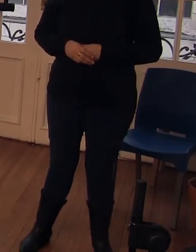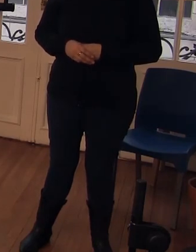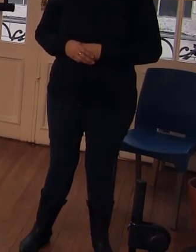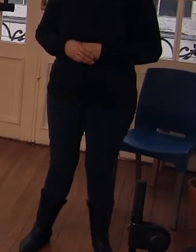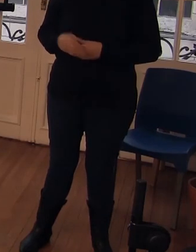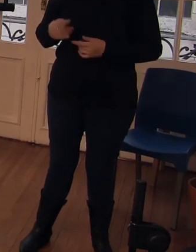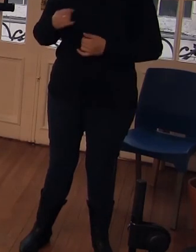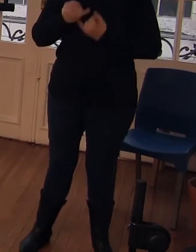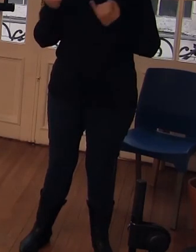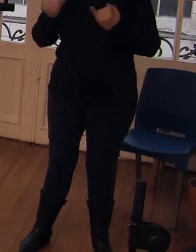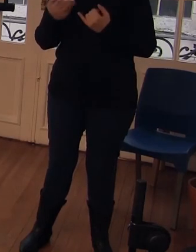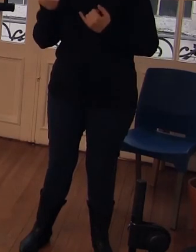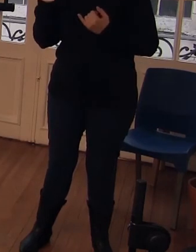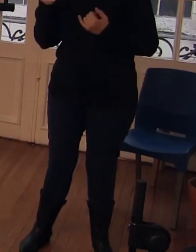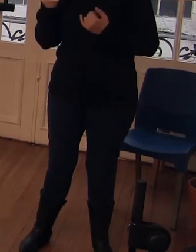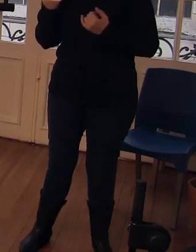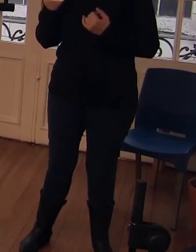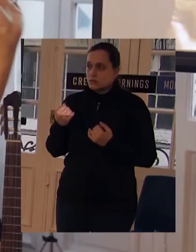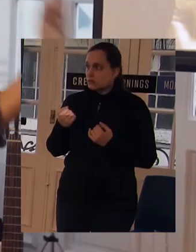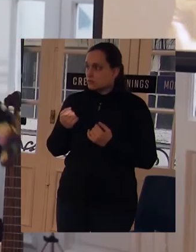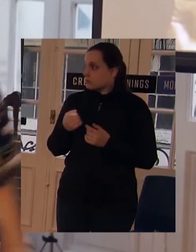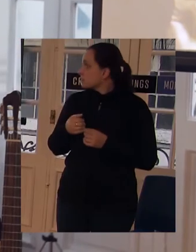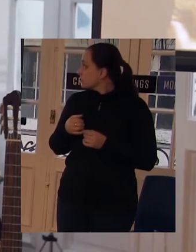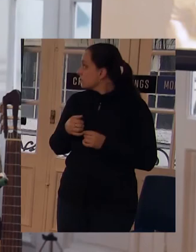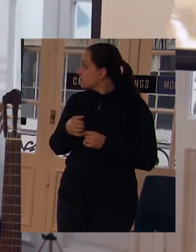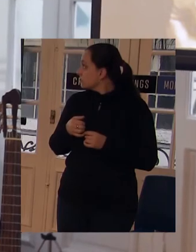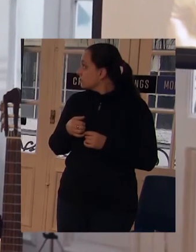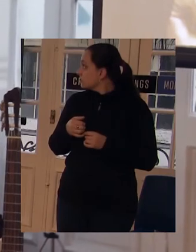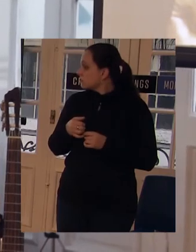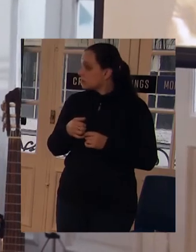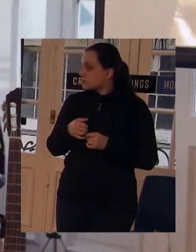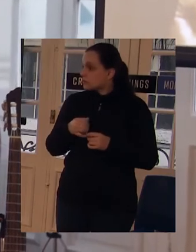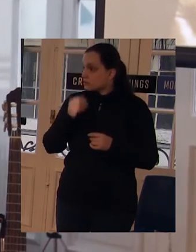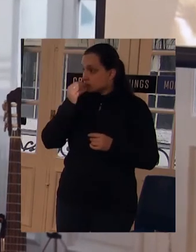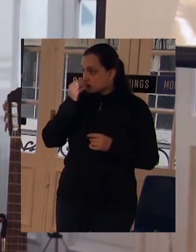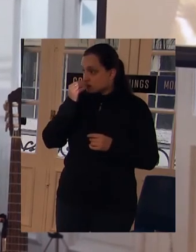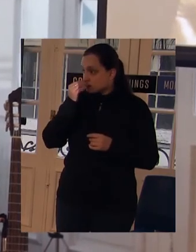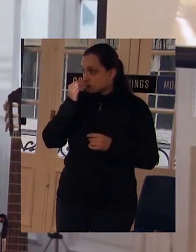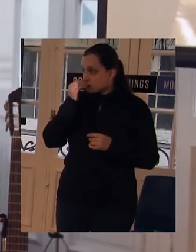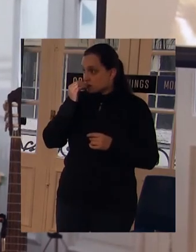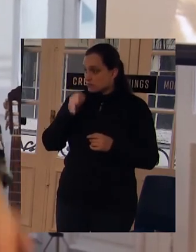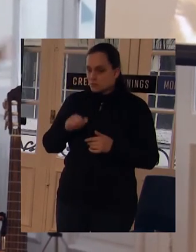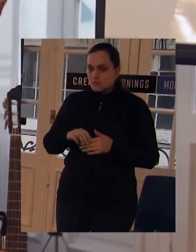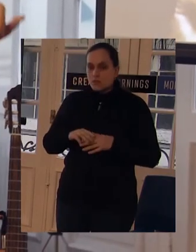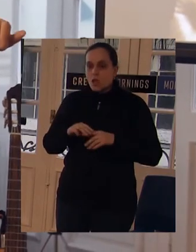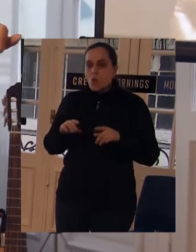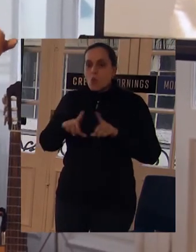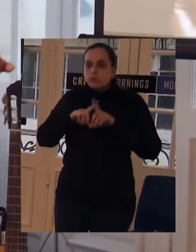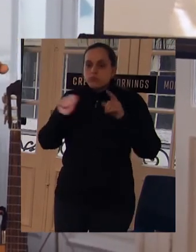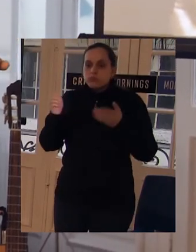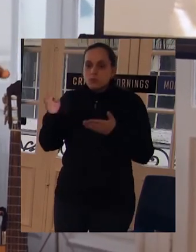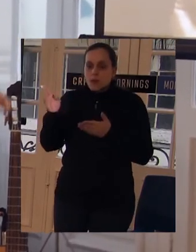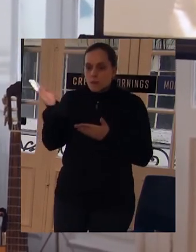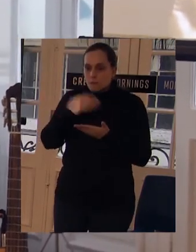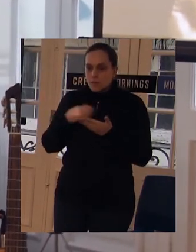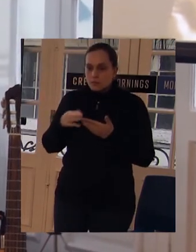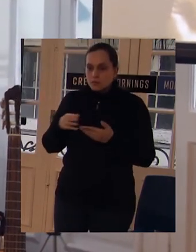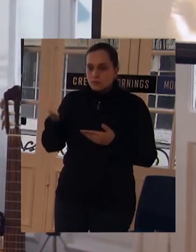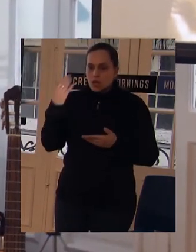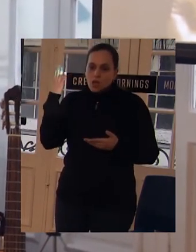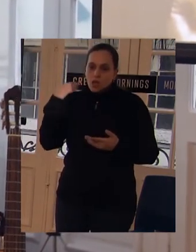unos días antes nos enteramos que Noe Kaur, una compañera, había hecho un mural, que había hecho un mural en Paysandú hacía